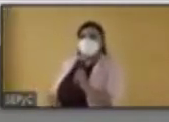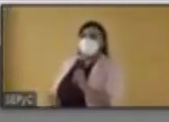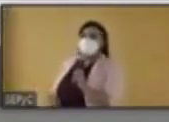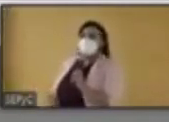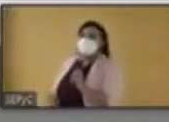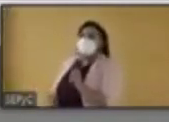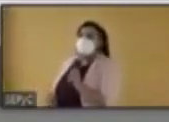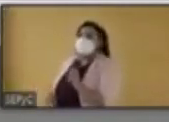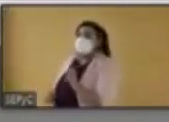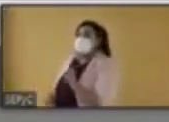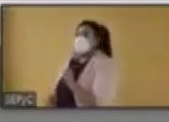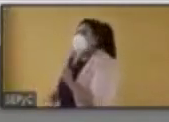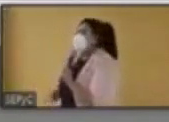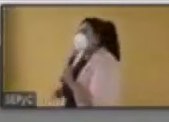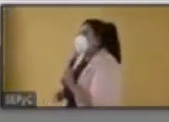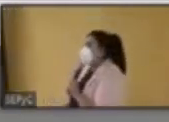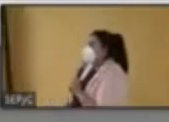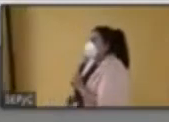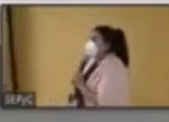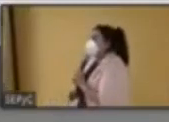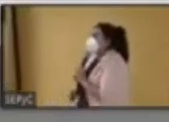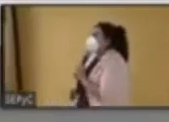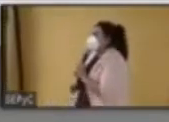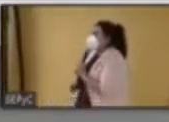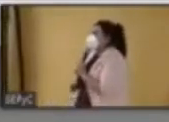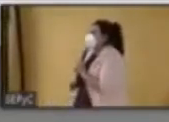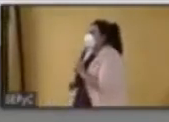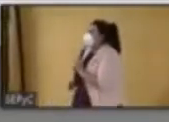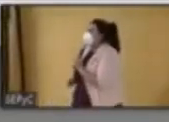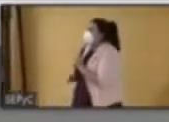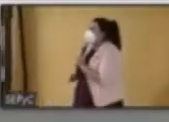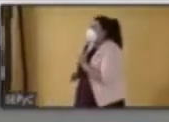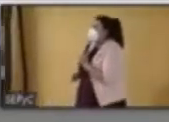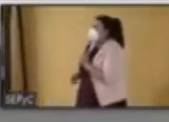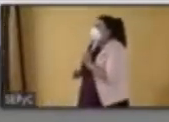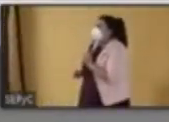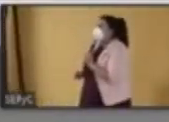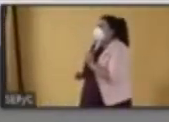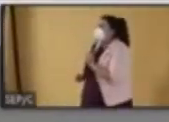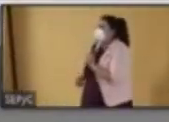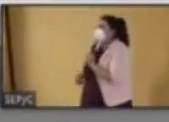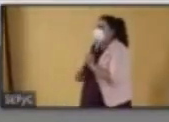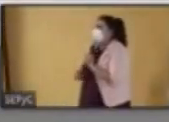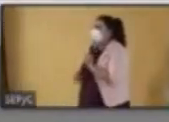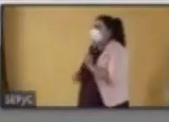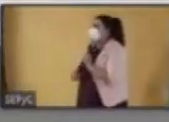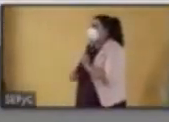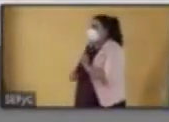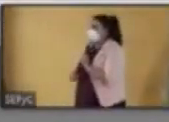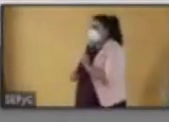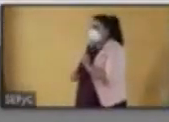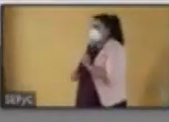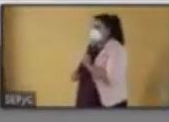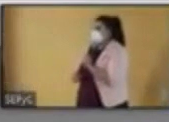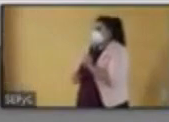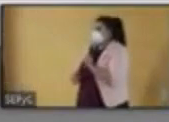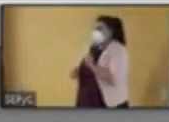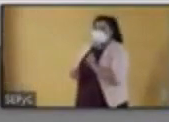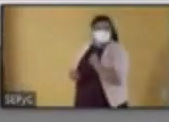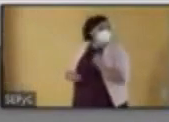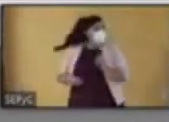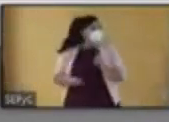esta modalidad quienes hayan ingresado a desempeñar un empleo, un cargo o una comisión en el año 2021.